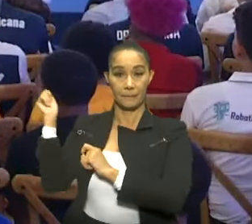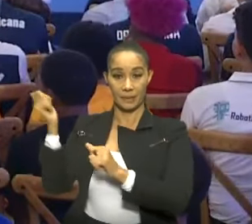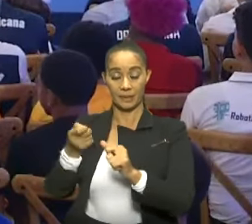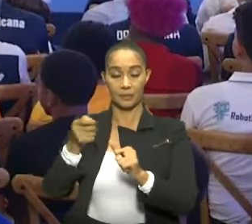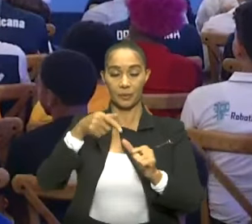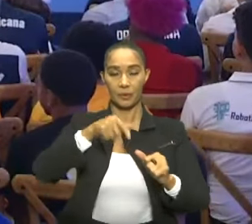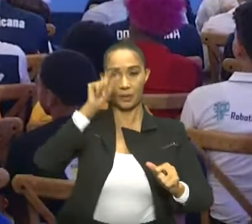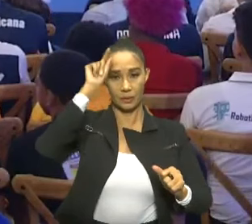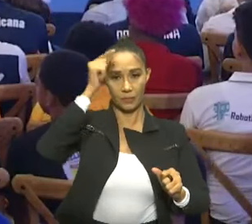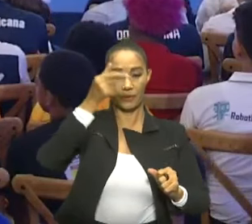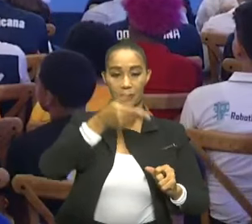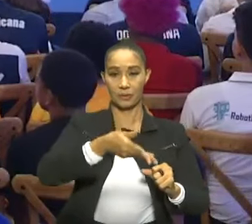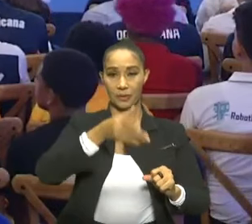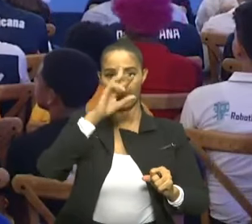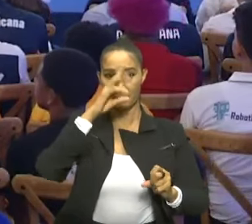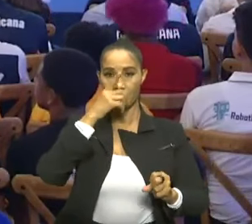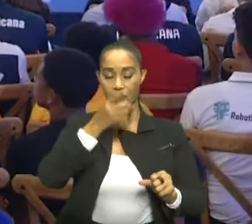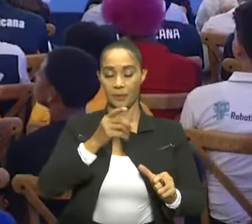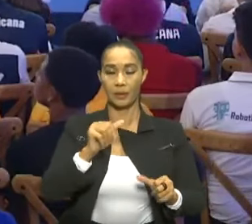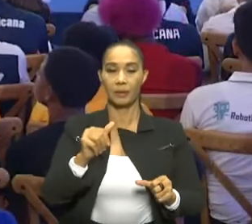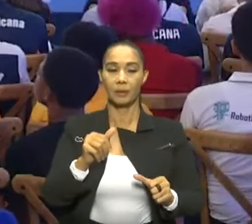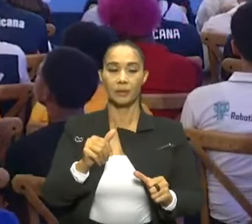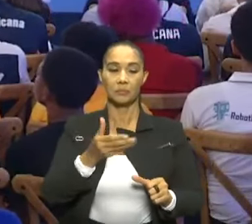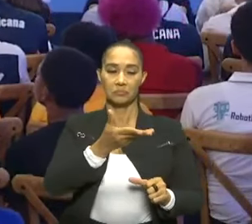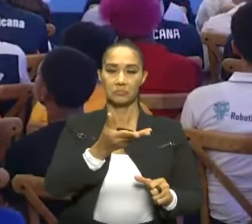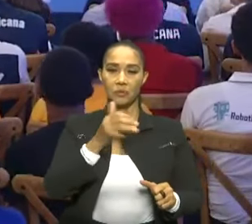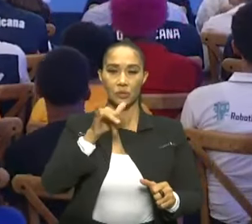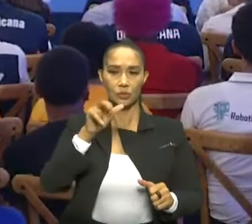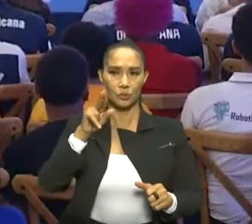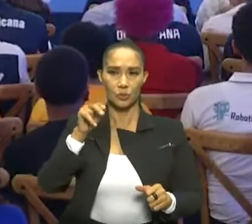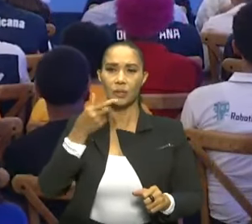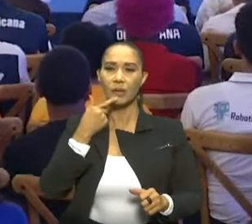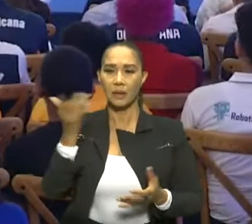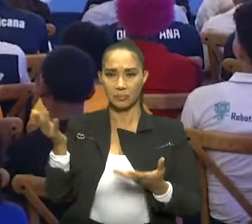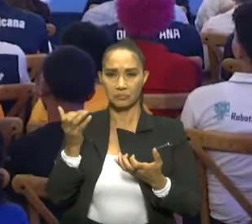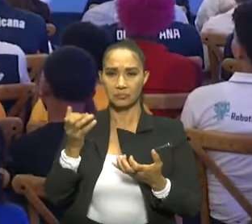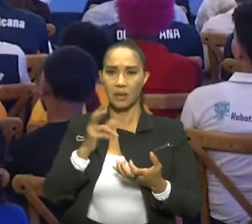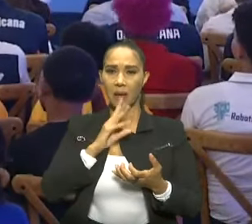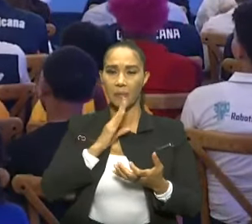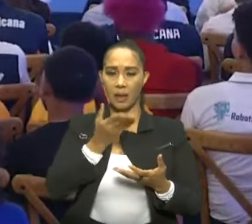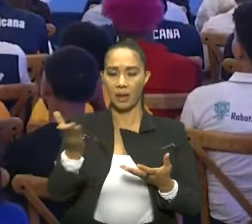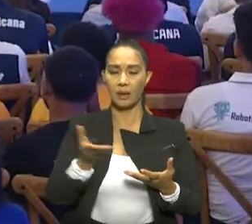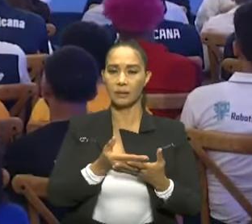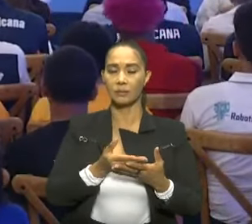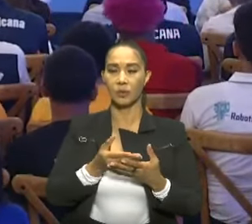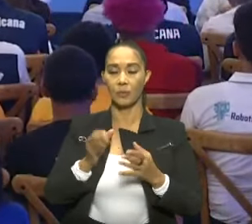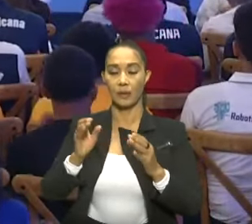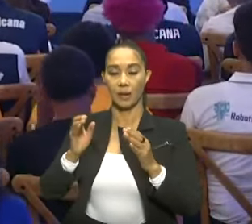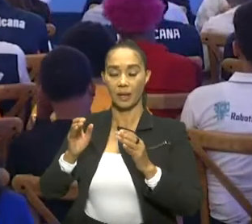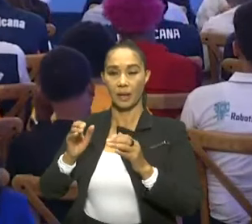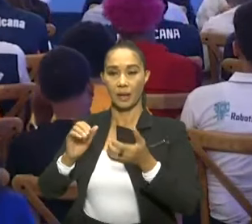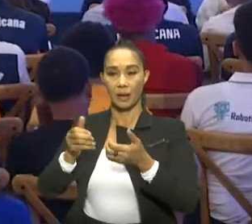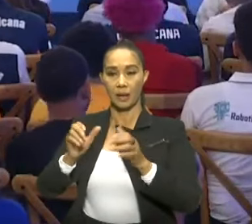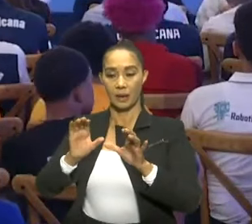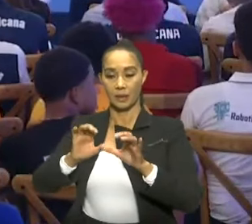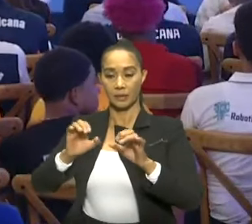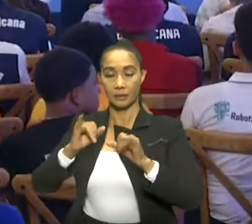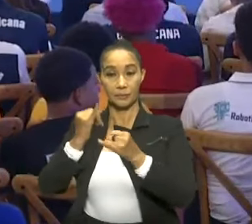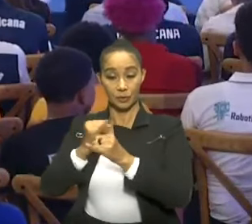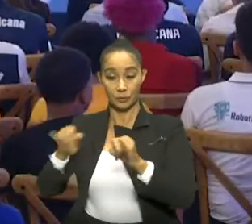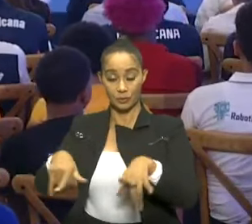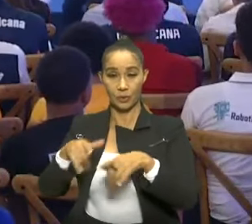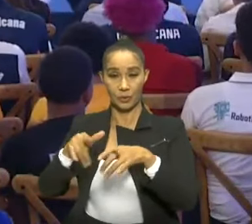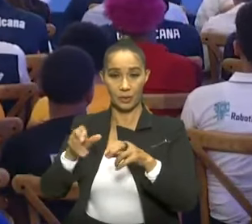el gobierno dominicano. No sé si tú querías, Junior, abundar en algún tema sobre las academias que vienen, las que están